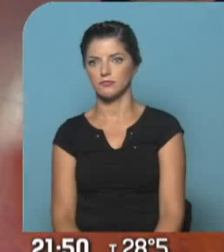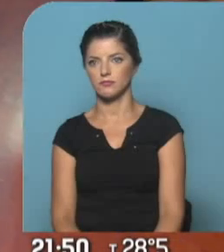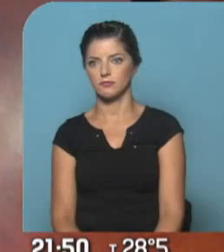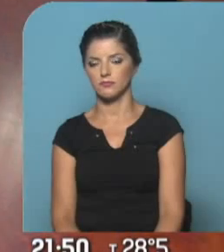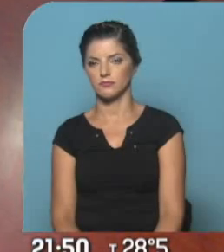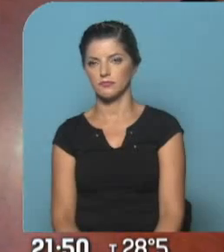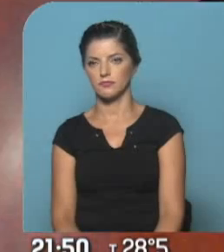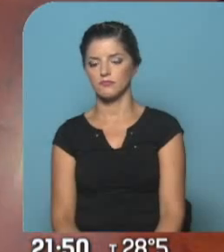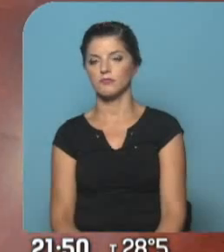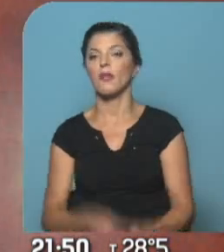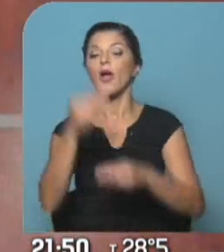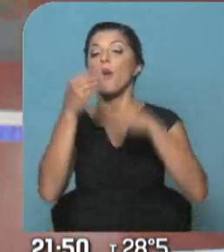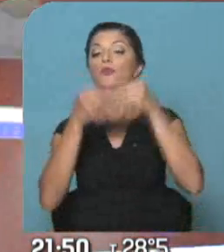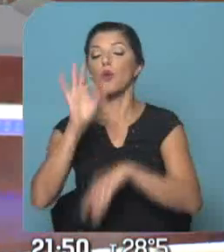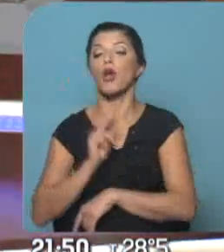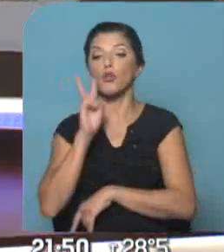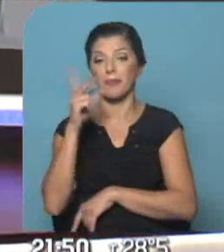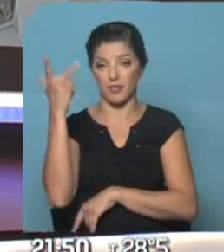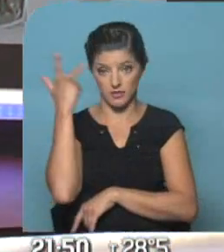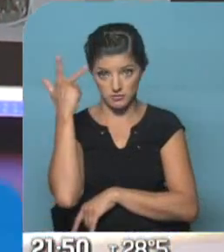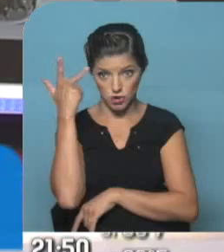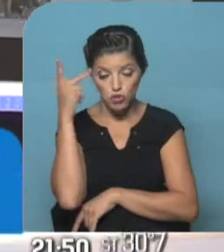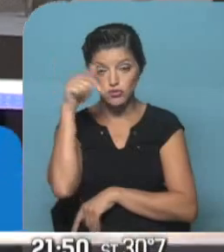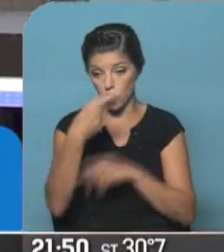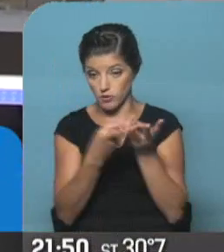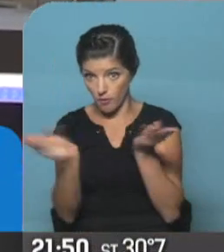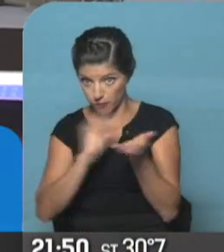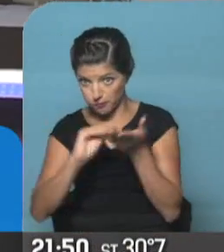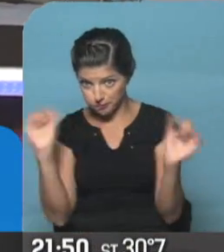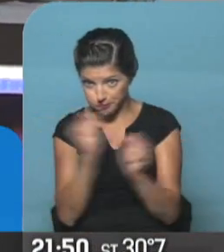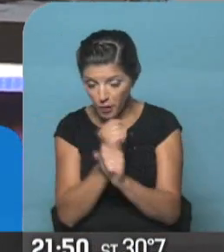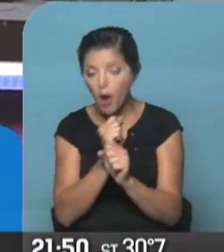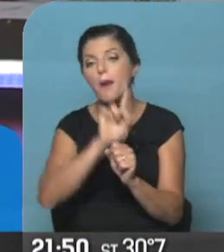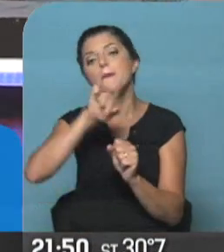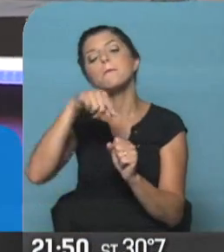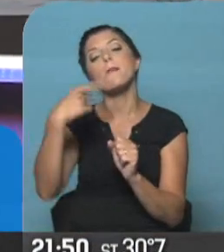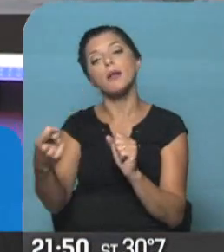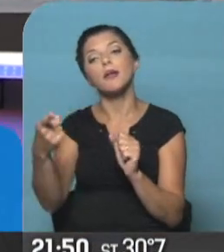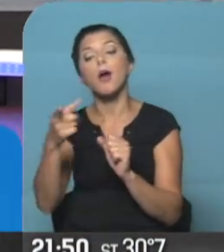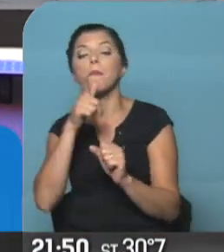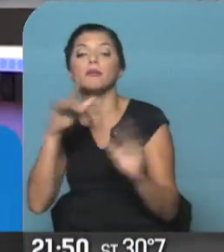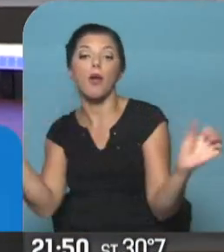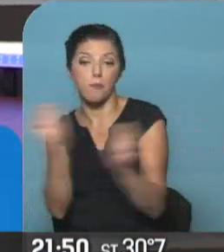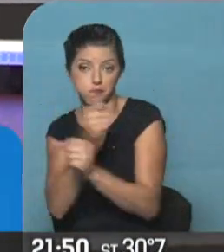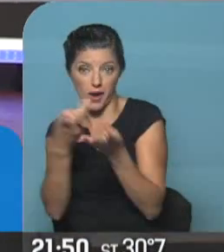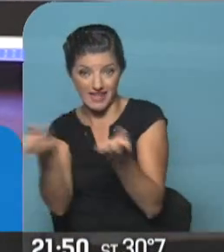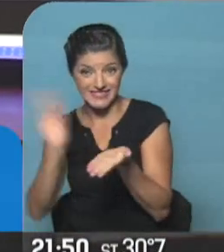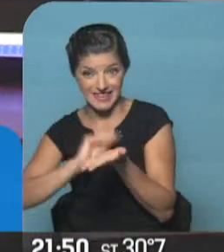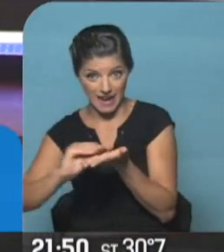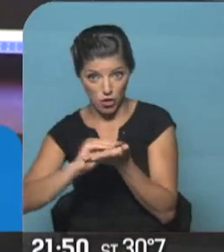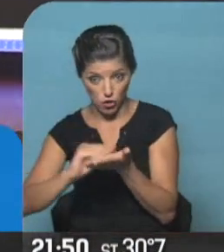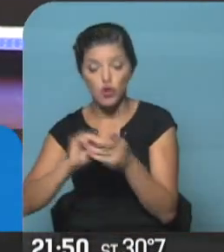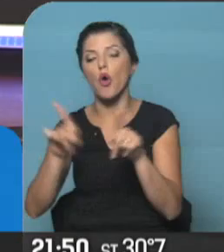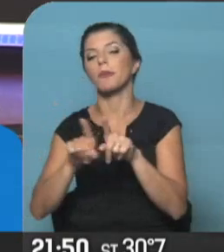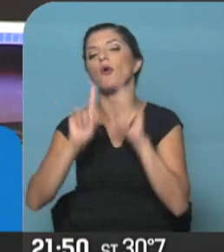Y el presupuesto 2018 obtuvo dictamen en comisión en la jornada de hoy y mañana sería tratado y aprobado en el recinto de senadores, al igual que la